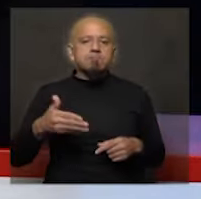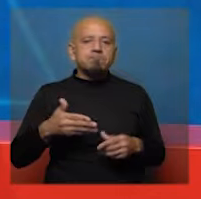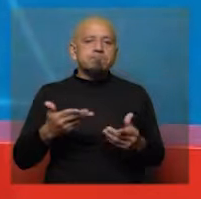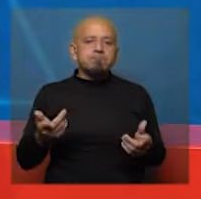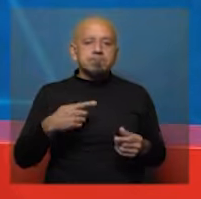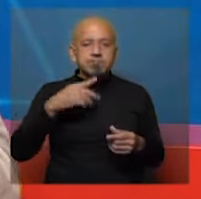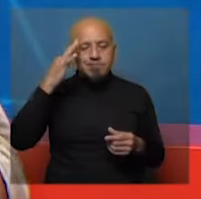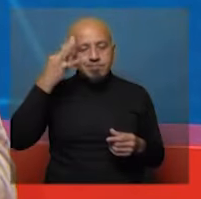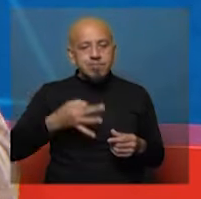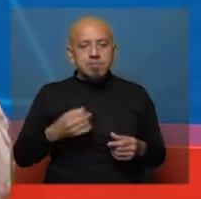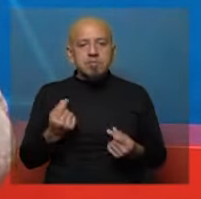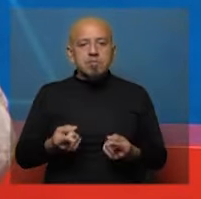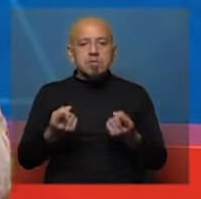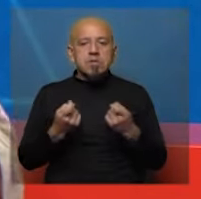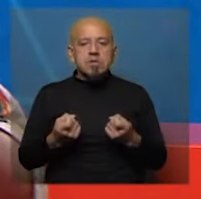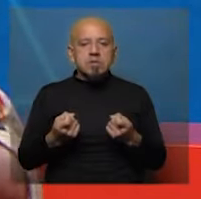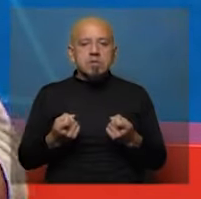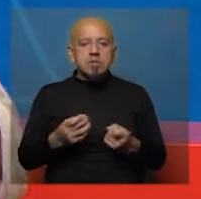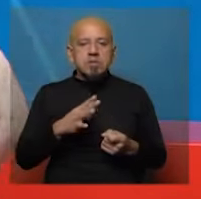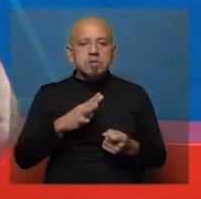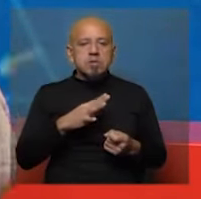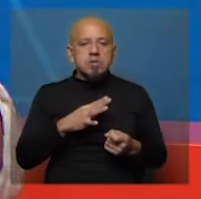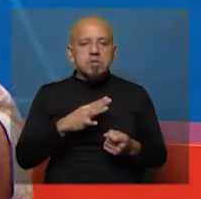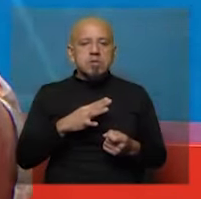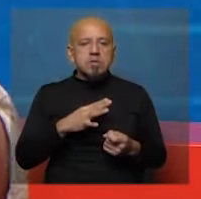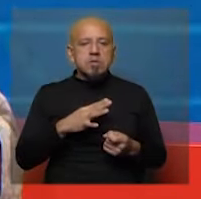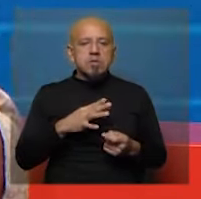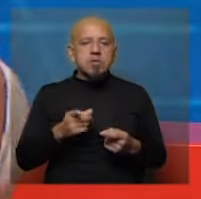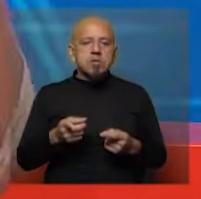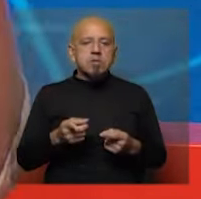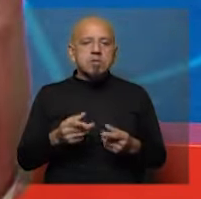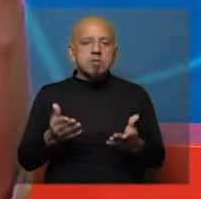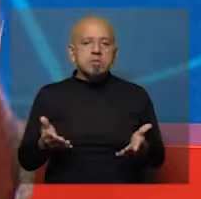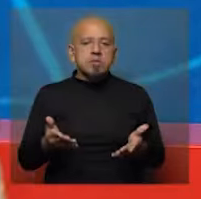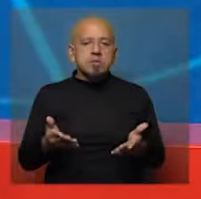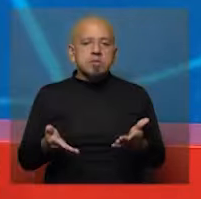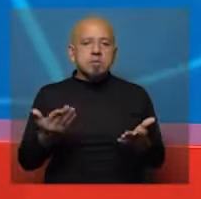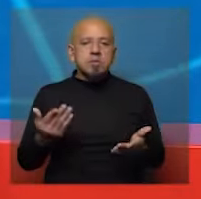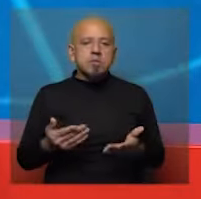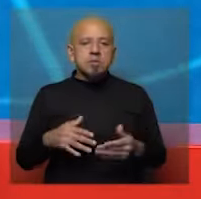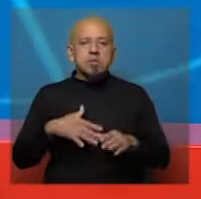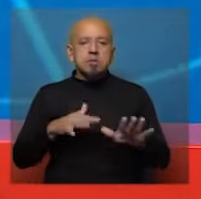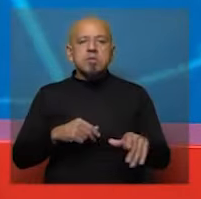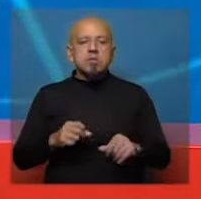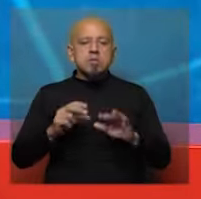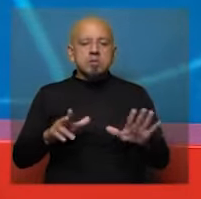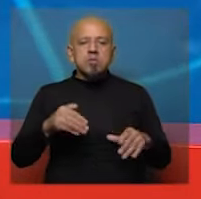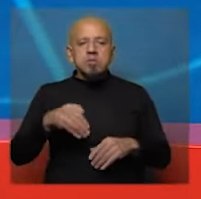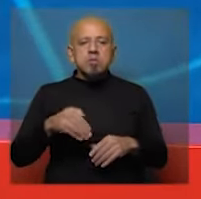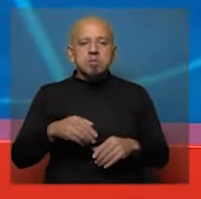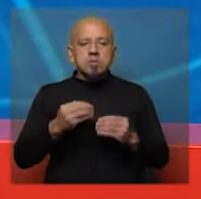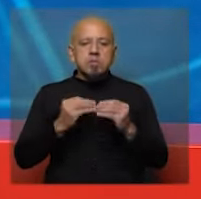especialistas necesitamos que haya una gran O sea que la gran marcha del 8m Ite